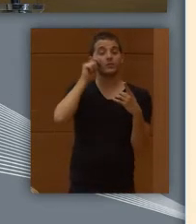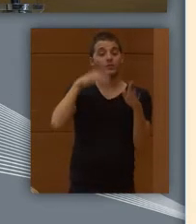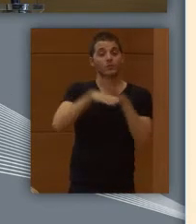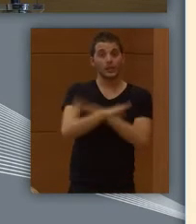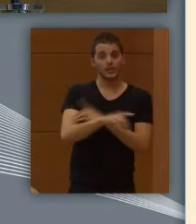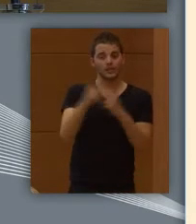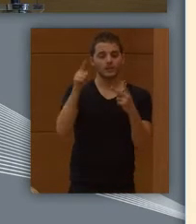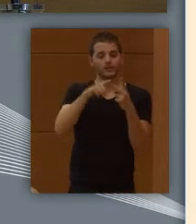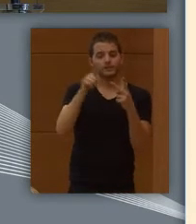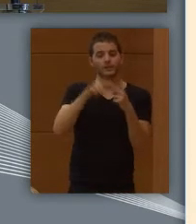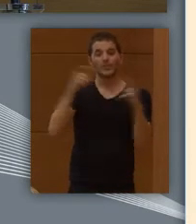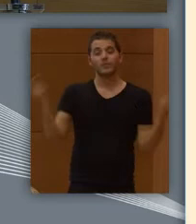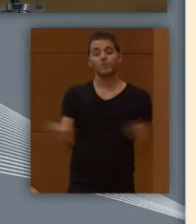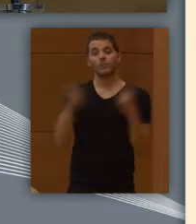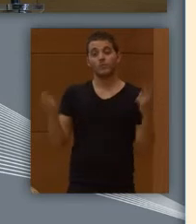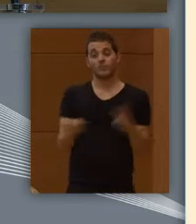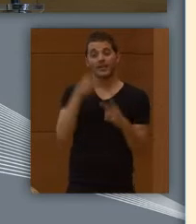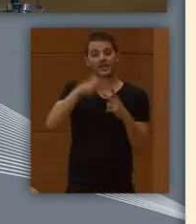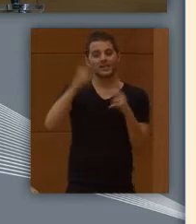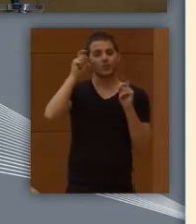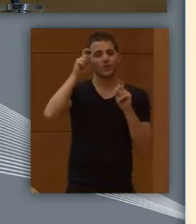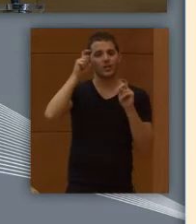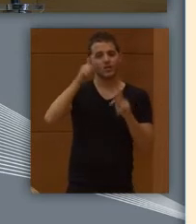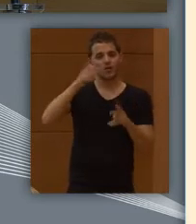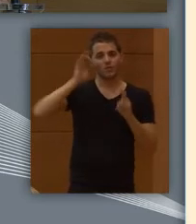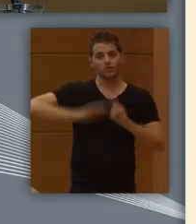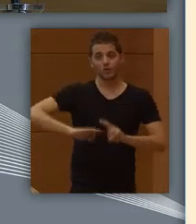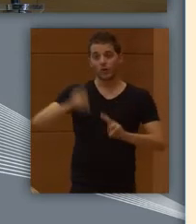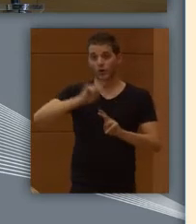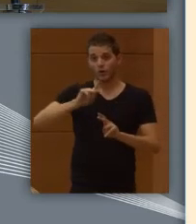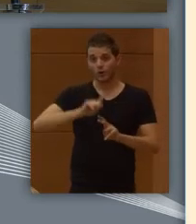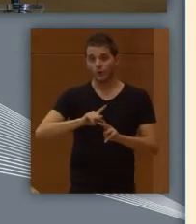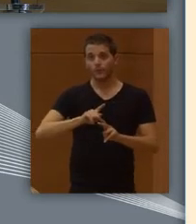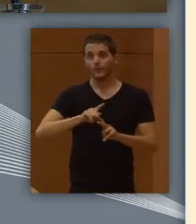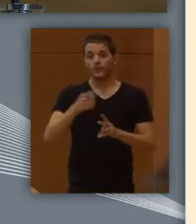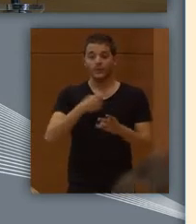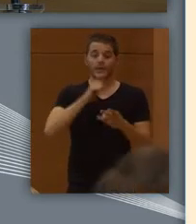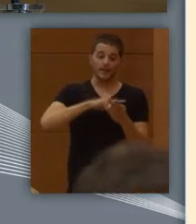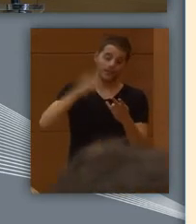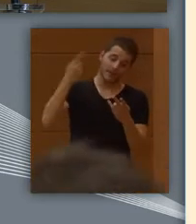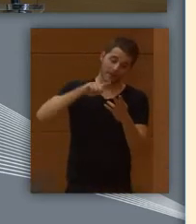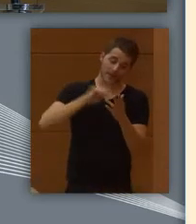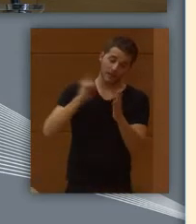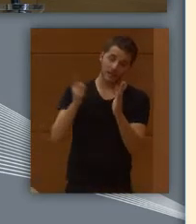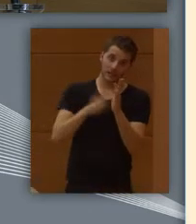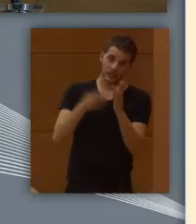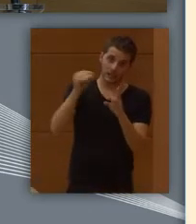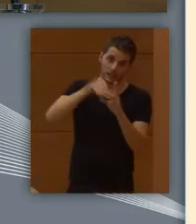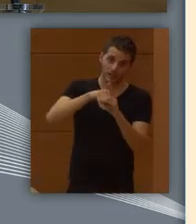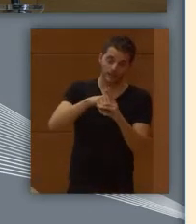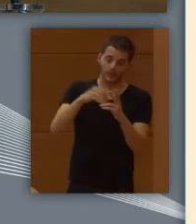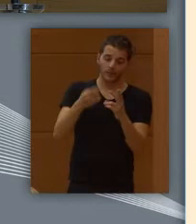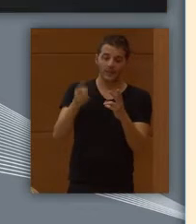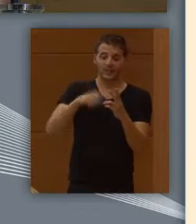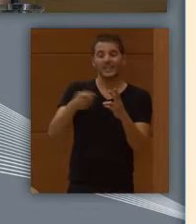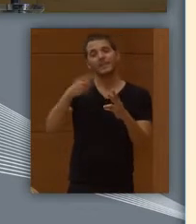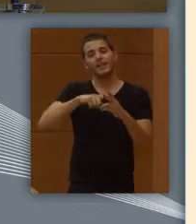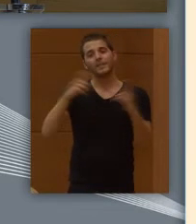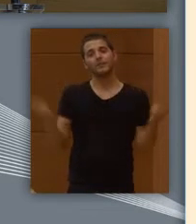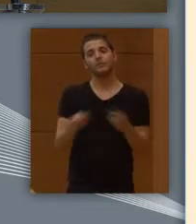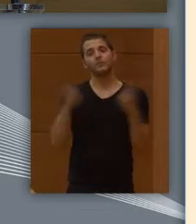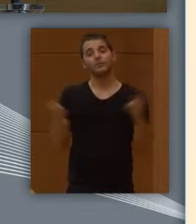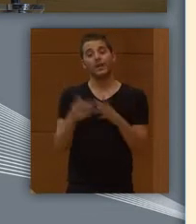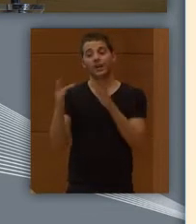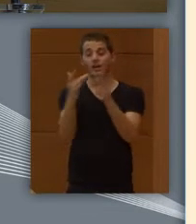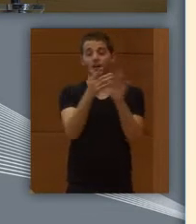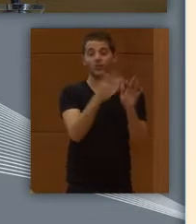promover esa educación no formal como complemento a la educación reglada en accesibilidad e incentivar las